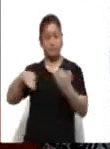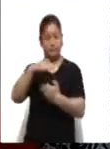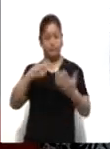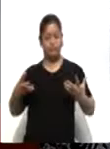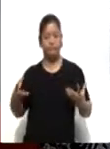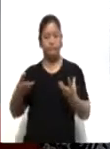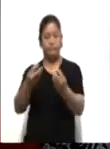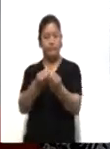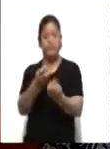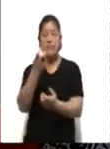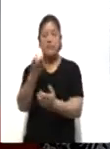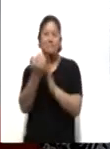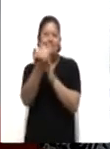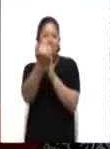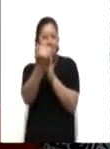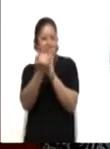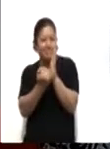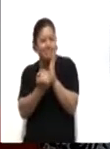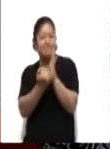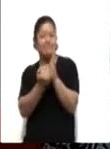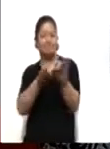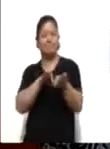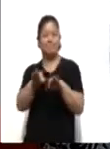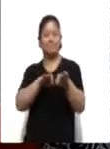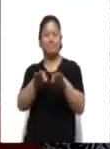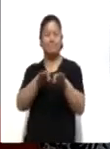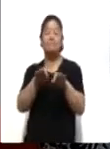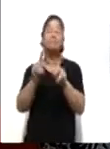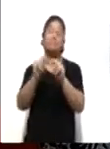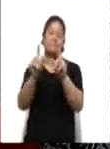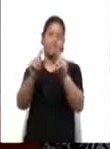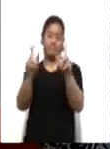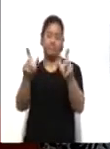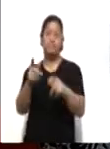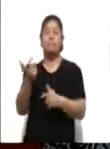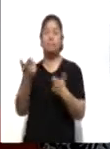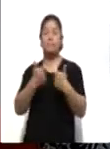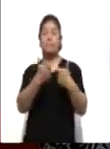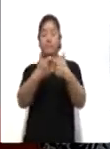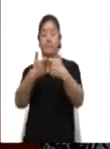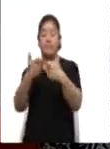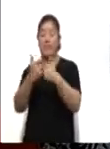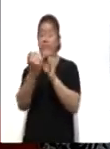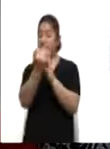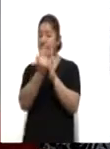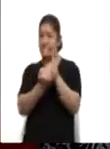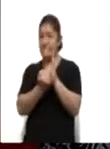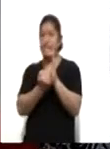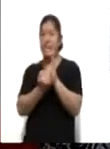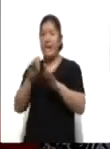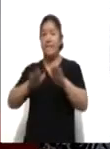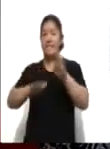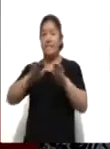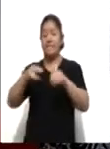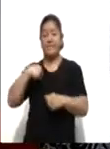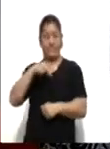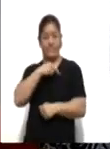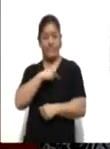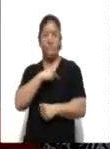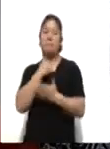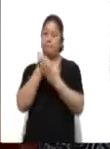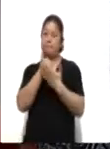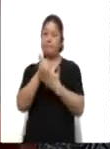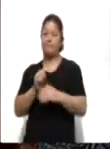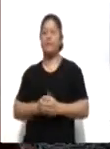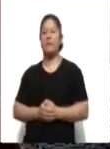mucho en el trabajo a nivel estado la economía ha bajado y depende de nosotros que esto vaya mejorando pues